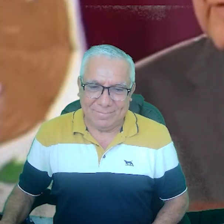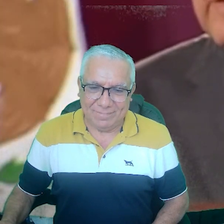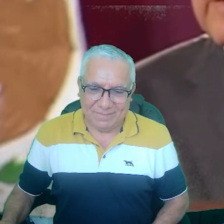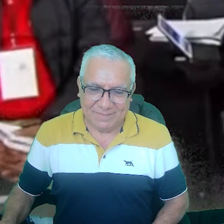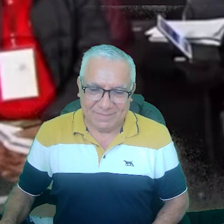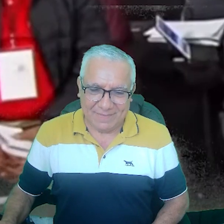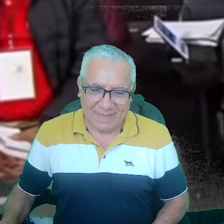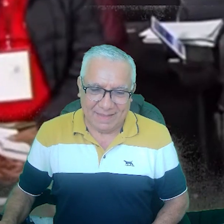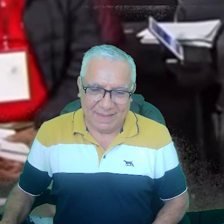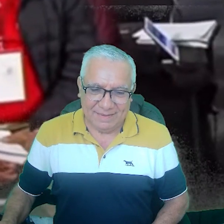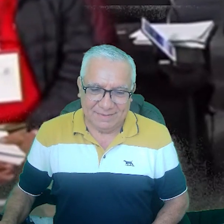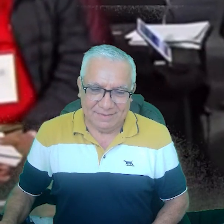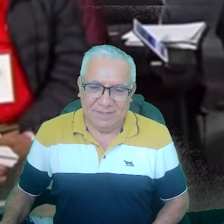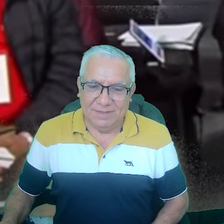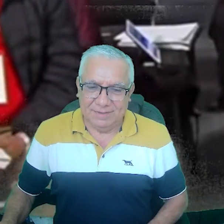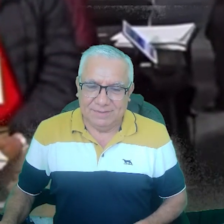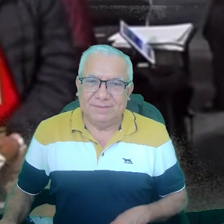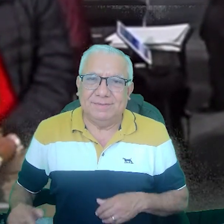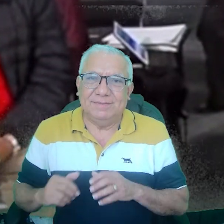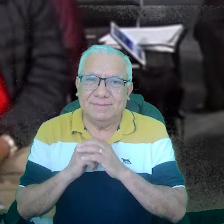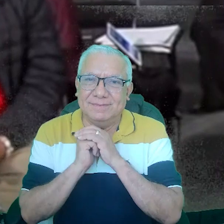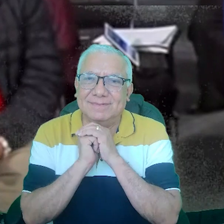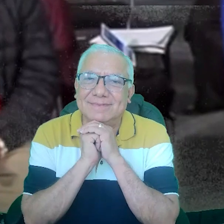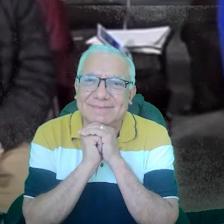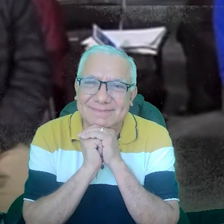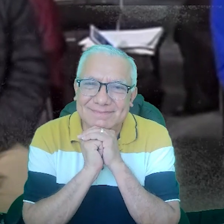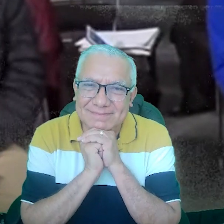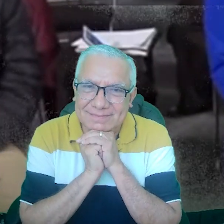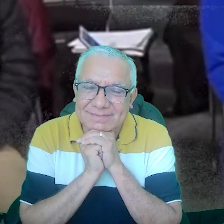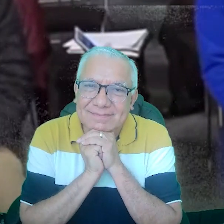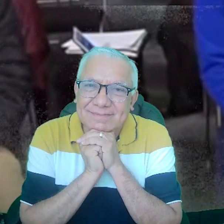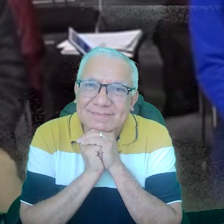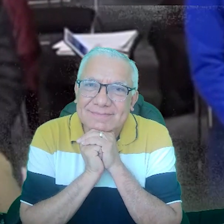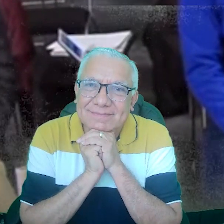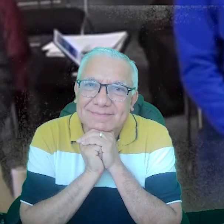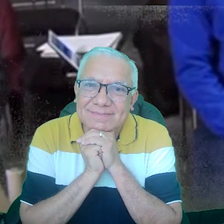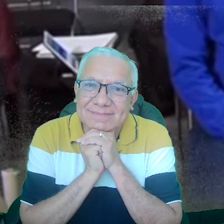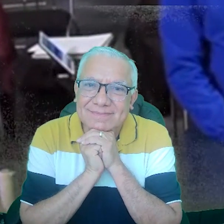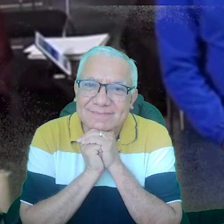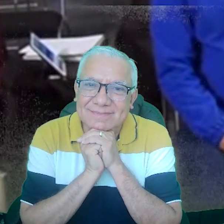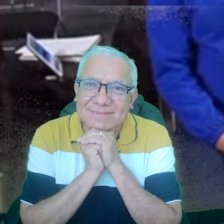Calderón? Porque a lo mejor yo, como ando